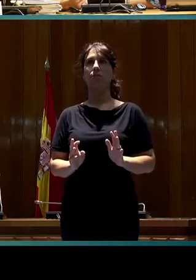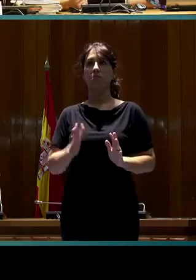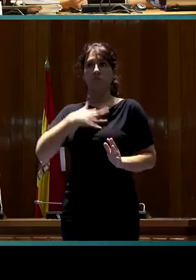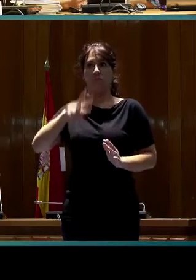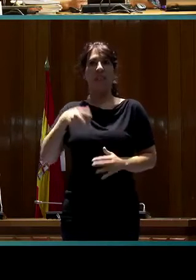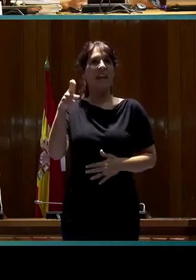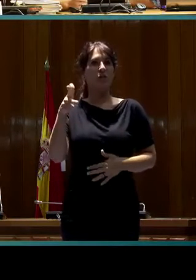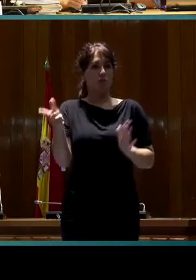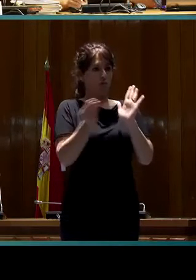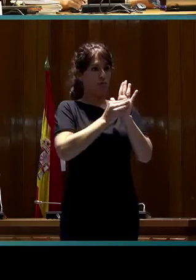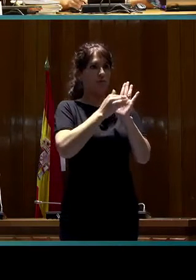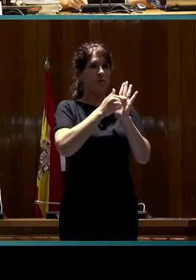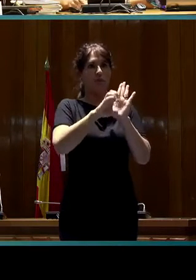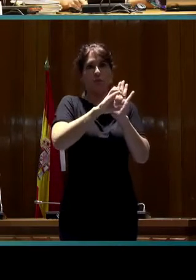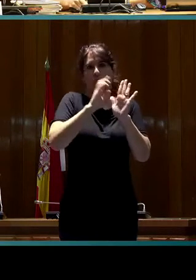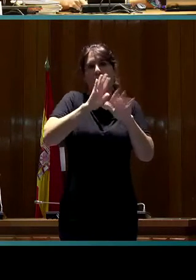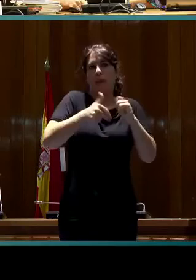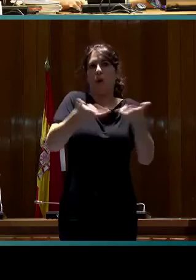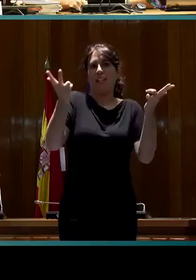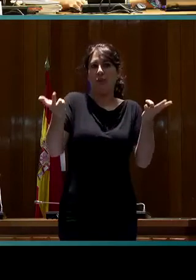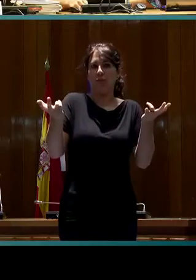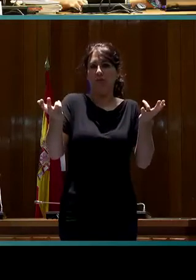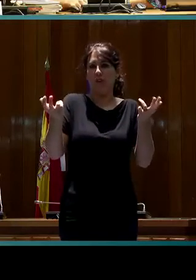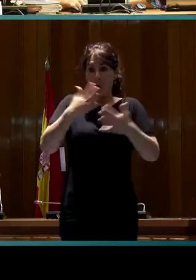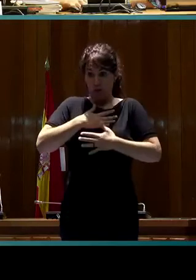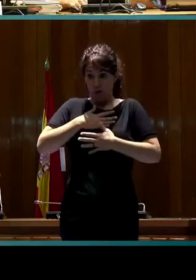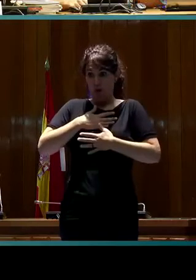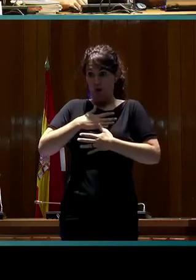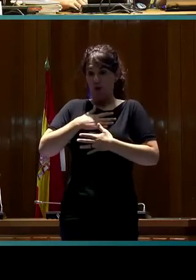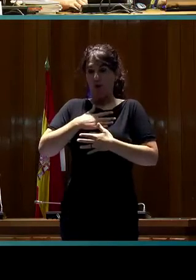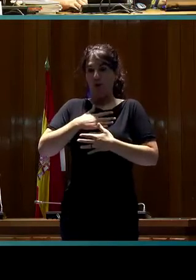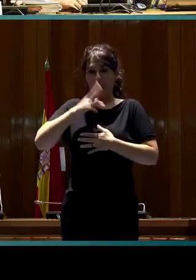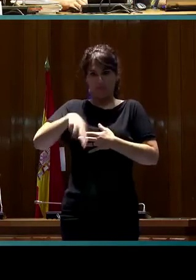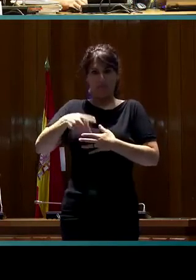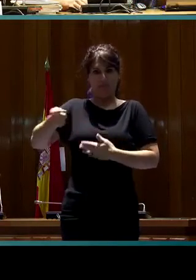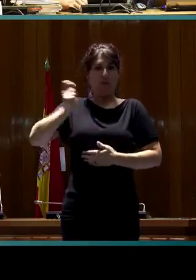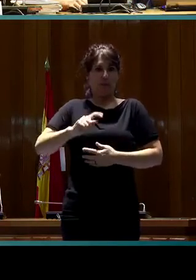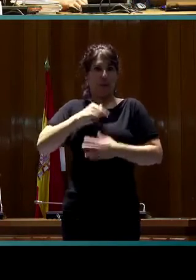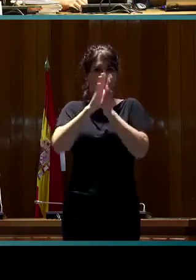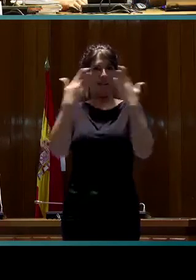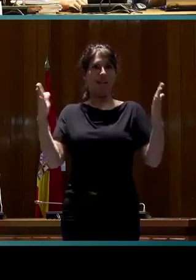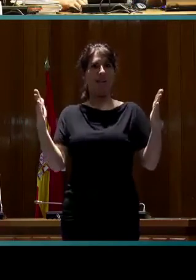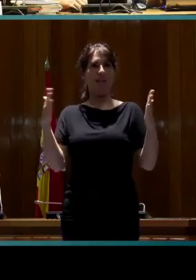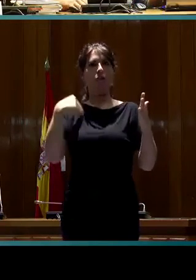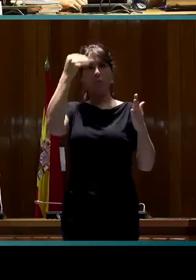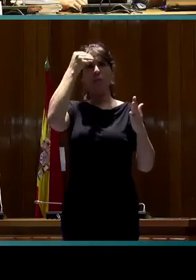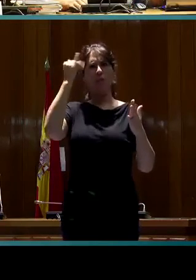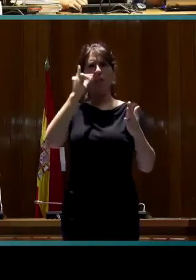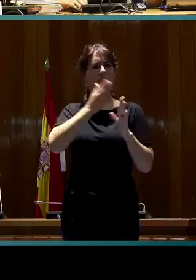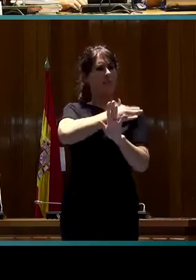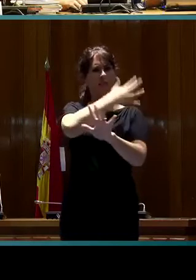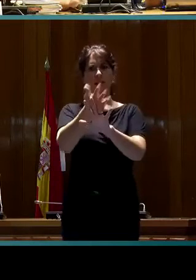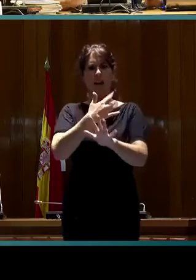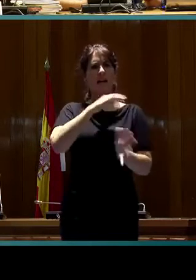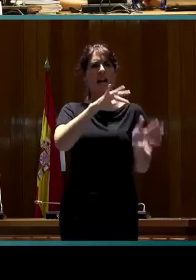es democrático y yo como bibliotecaria, según mi experiencia, pues pienso que estas necesidades a lo largo del tiempo han ido cambiando. Entonces, cuando